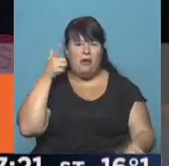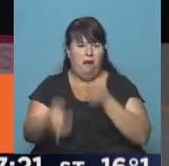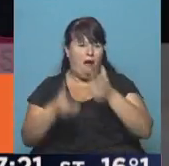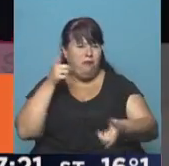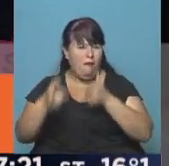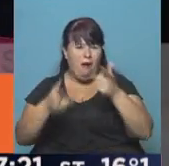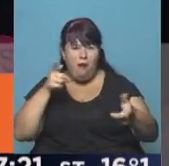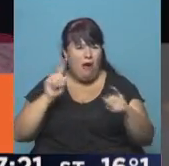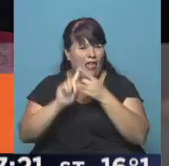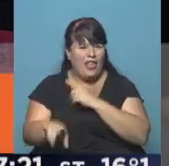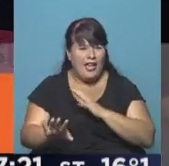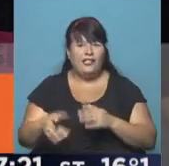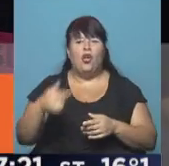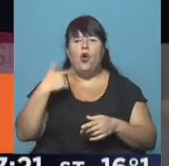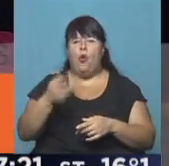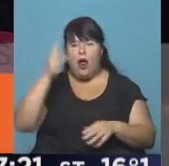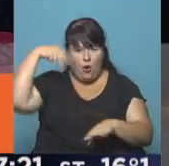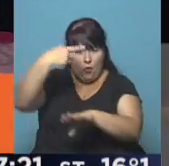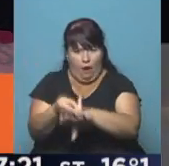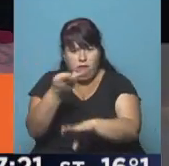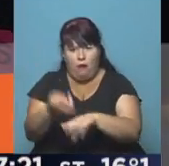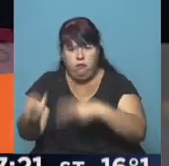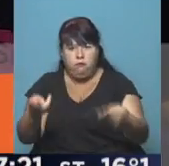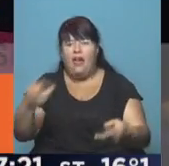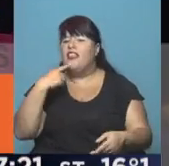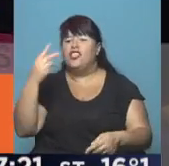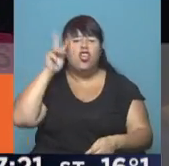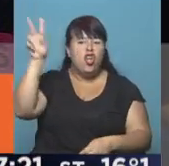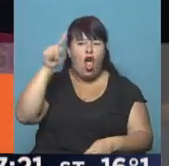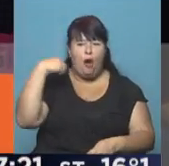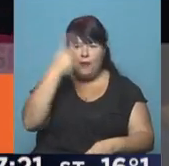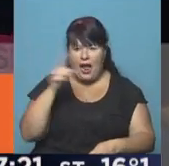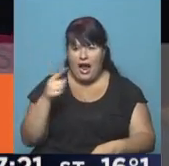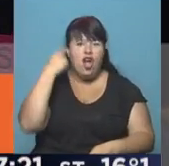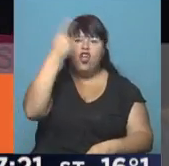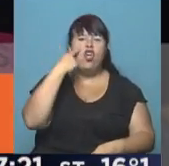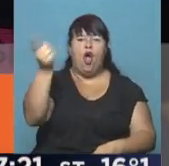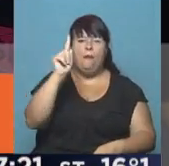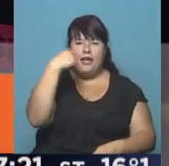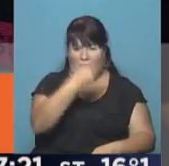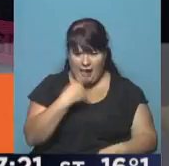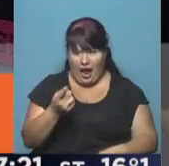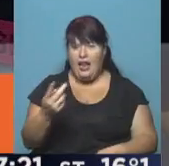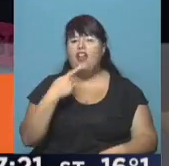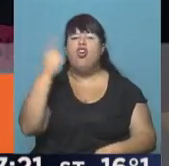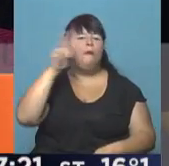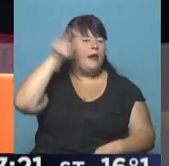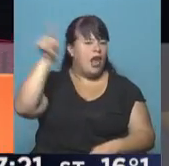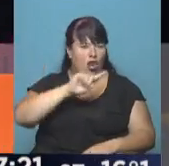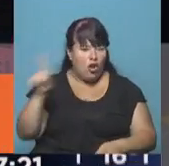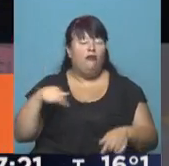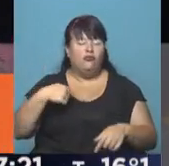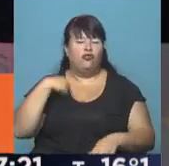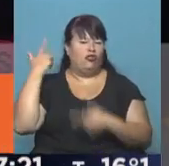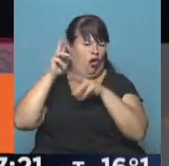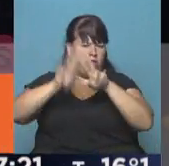a disparar, nos empiezan a hacer boca para abajo, nos dice que no miremos su cara, que no le miremos a ellos, que no le dejamos una mirada, entonces ahí nos